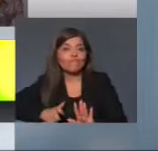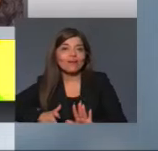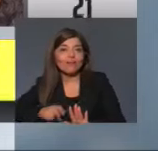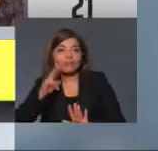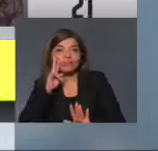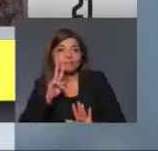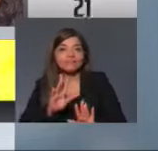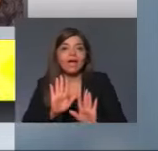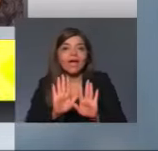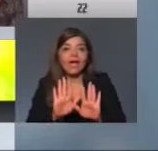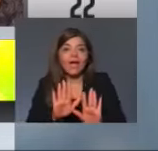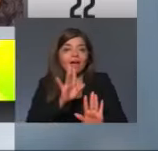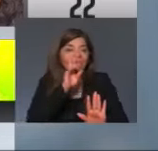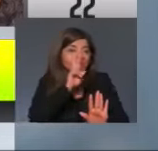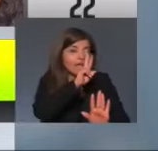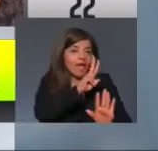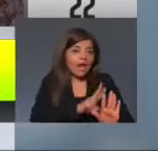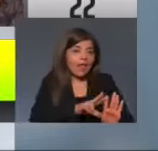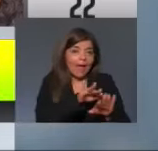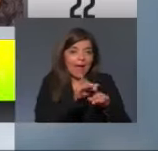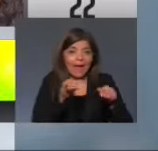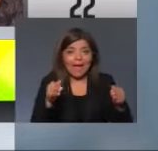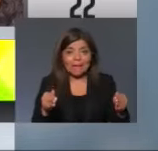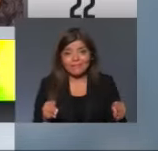cámara porque aquí en la mesa está. Claro.